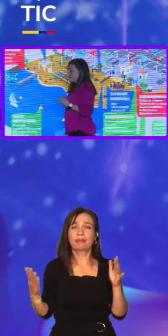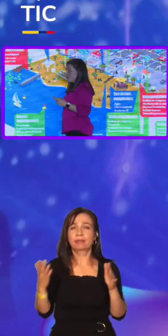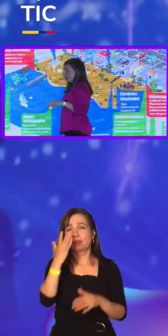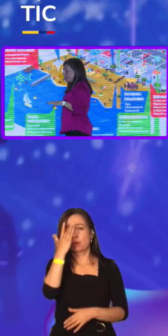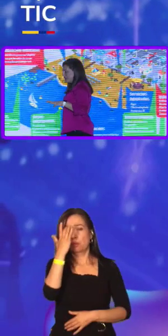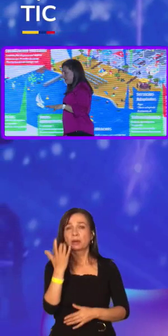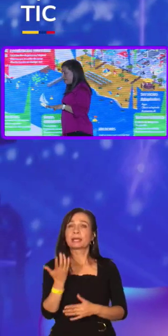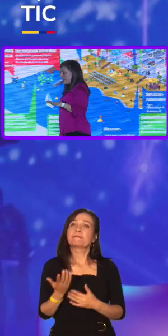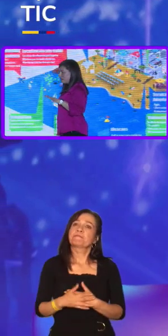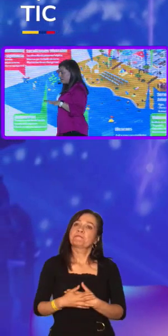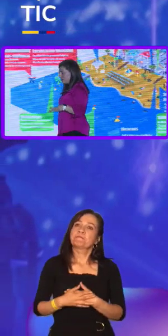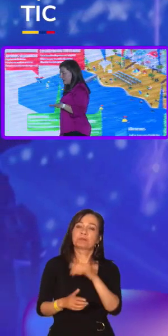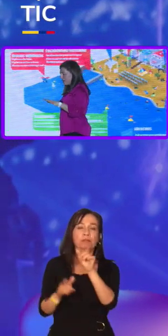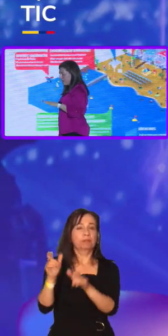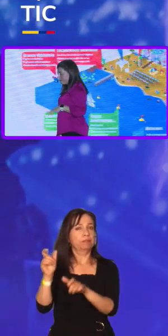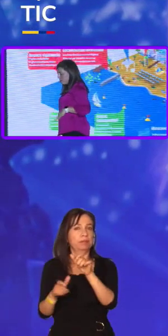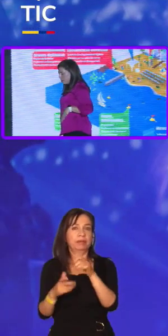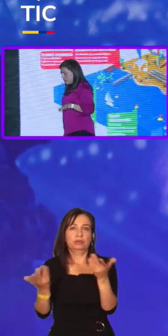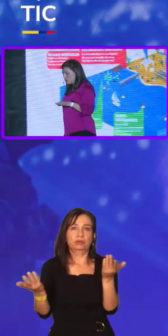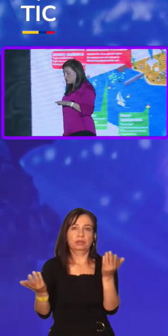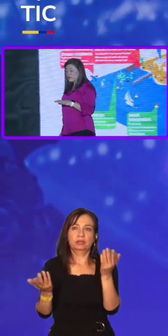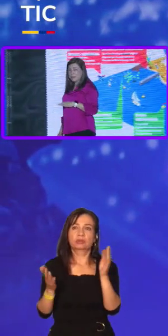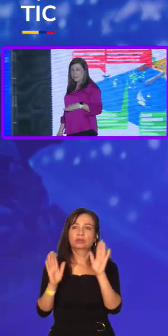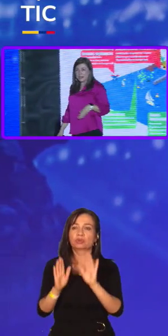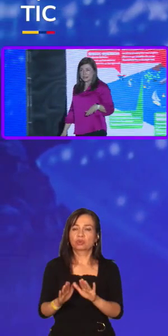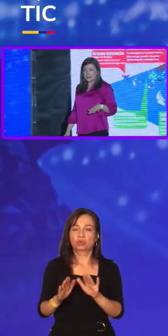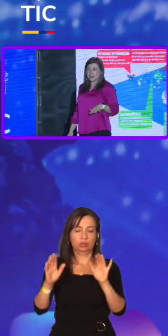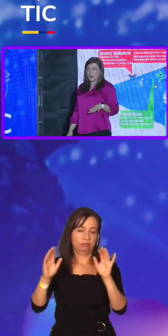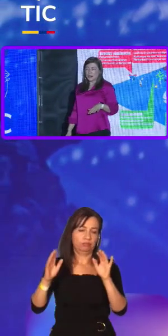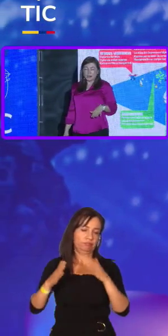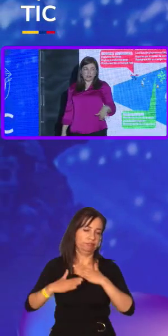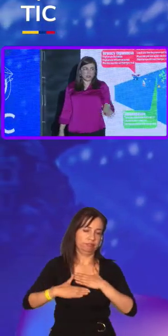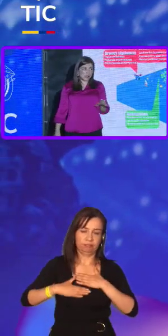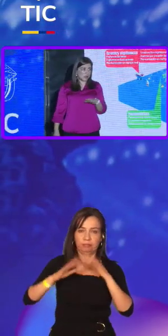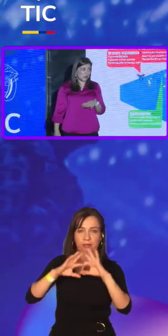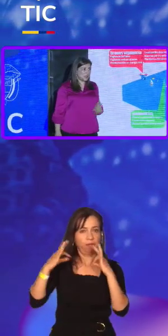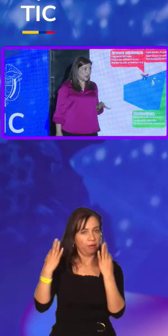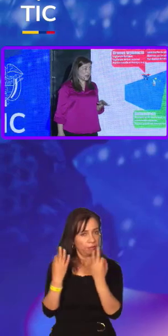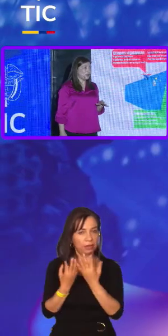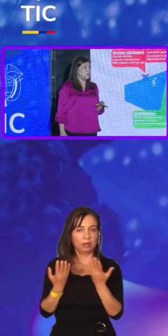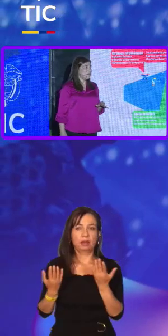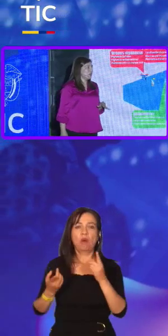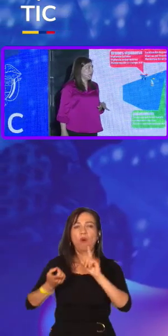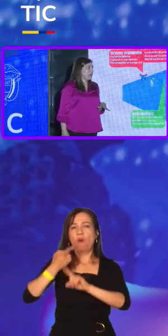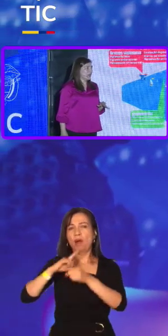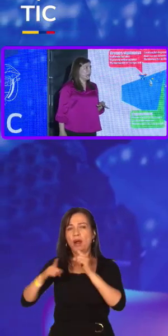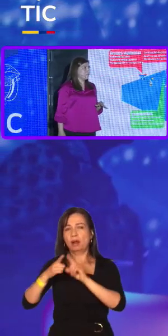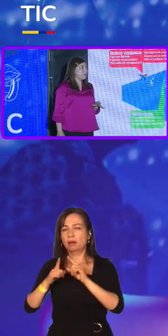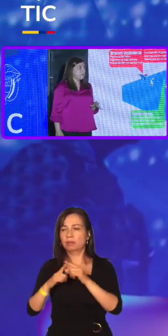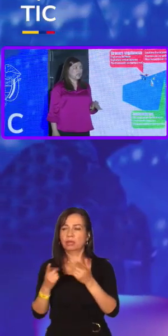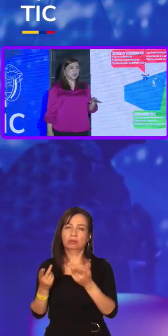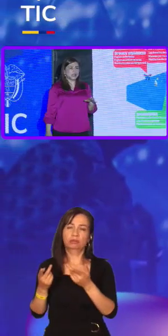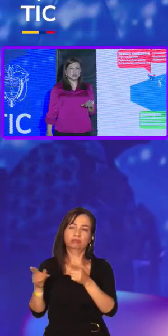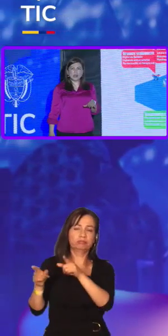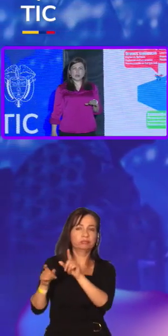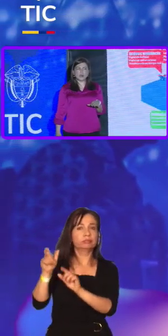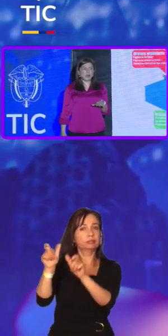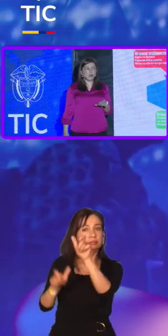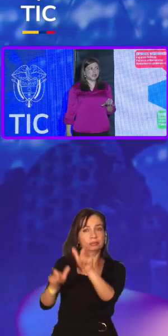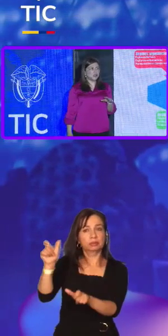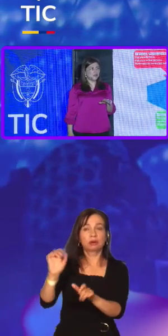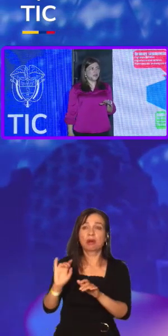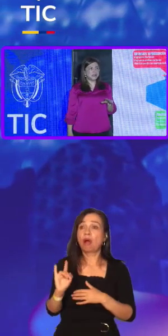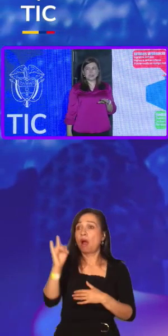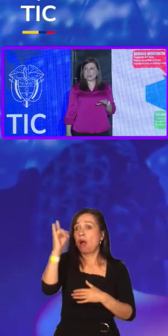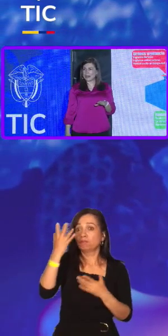hay personas que podrían tener en sus familias o en su círculo cercano, personas